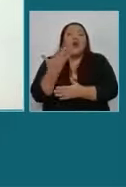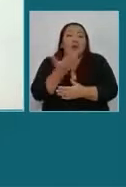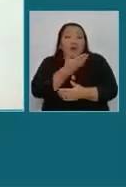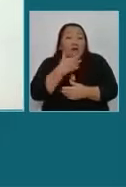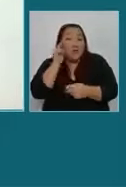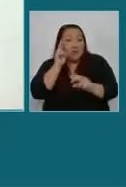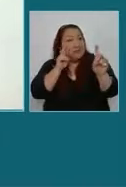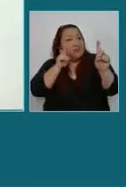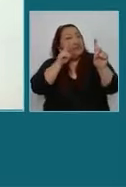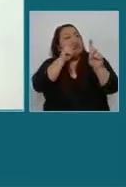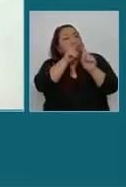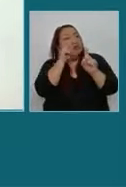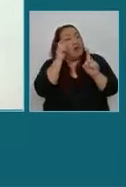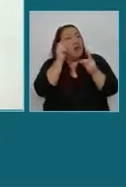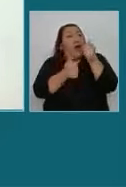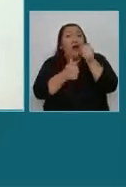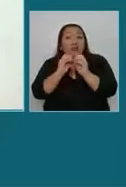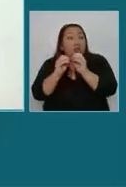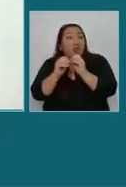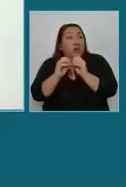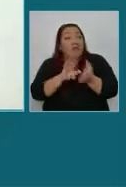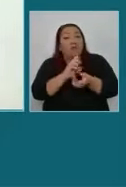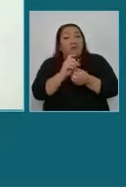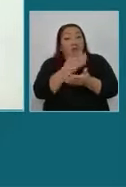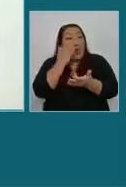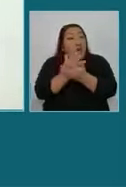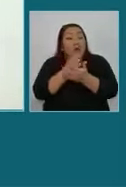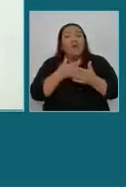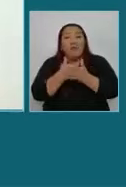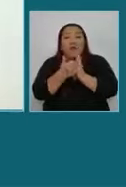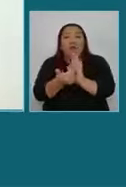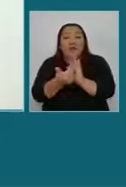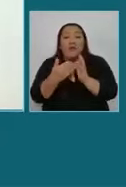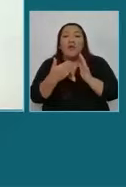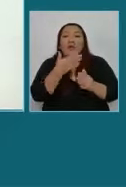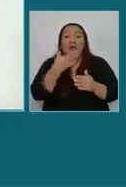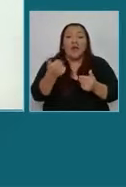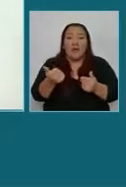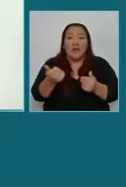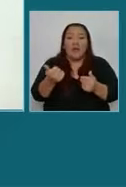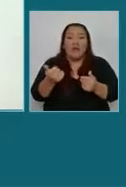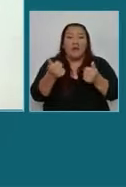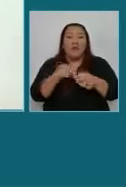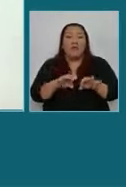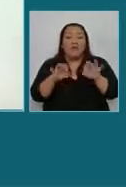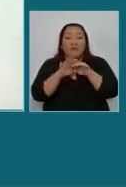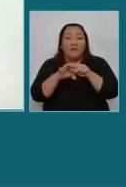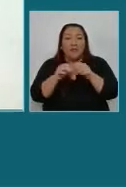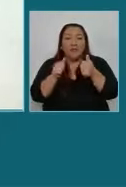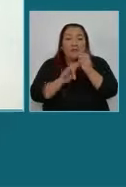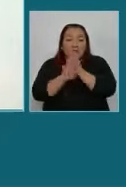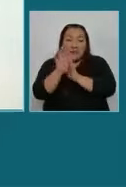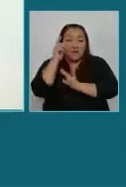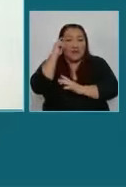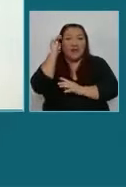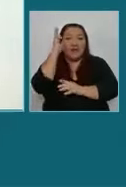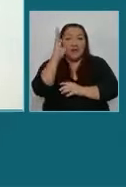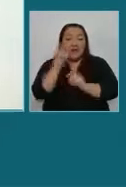que identifiquen el problema y que puedan visualizar la solución. Optimistas, innovadores y